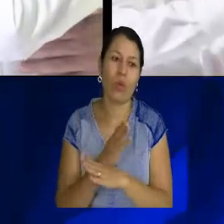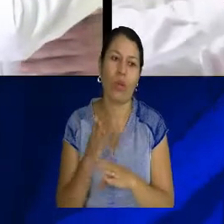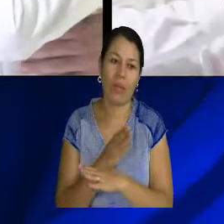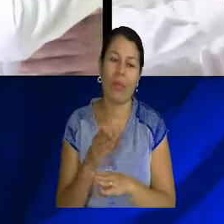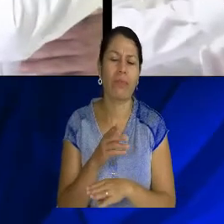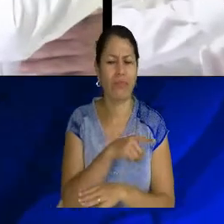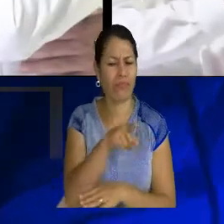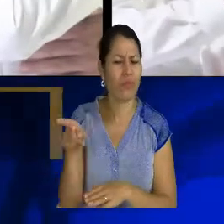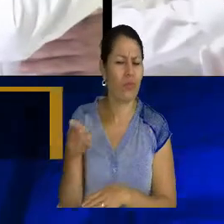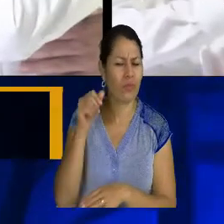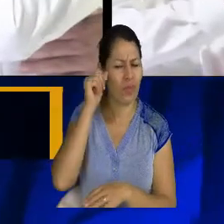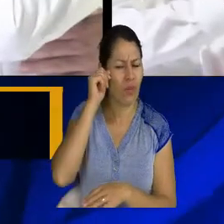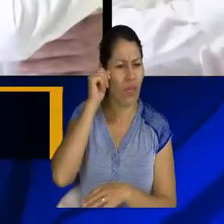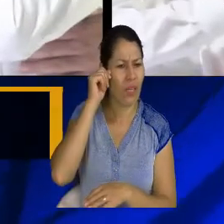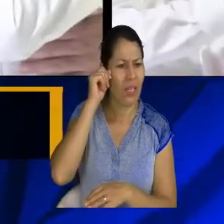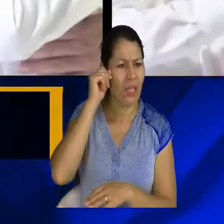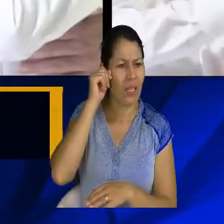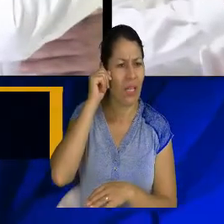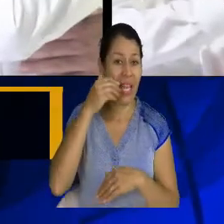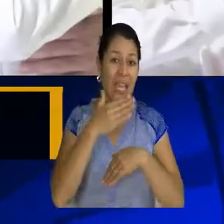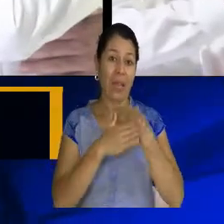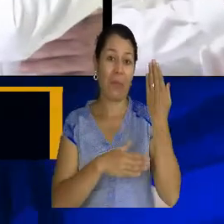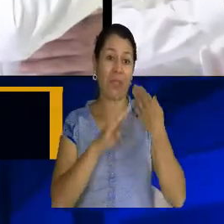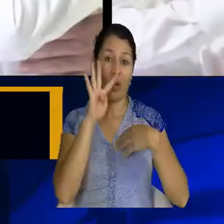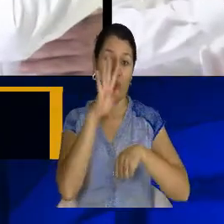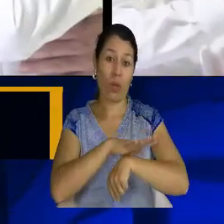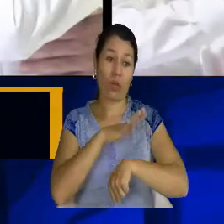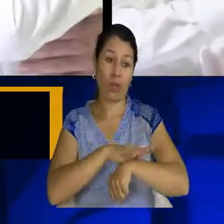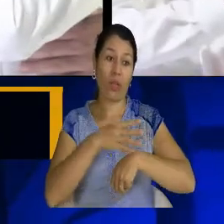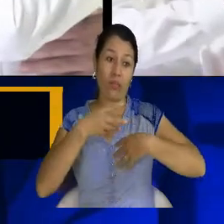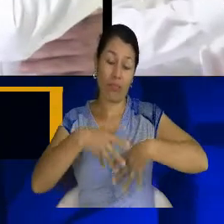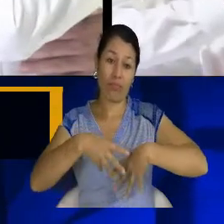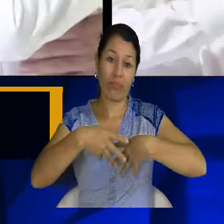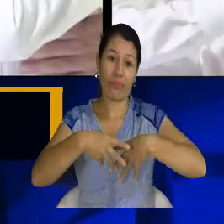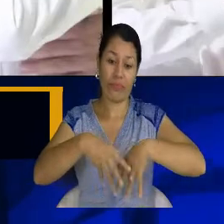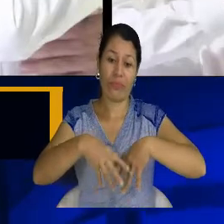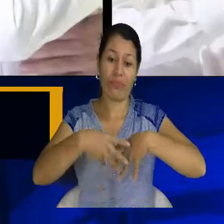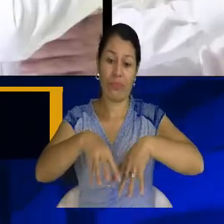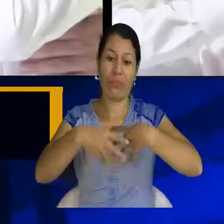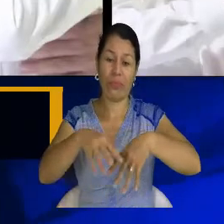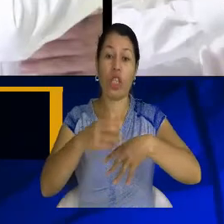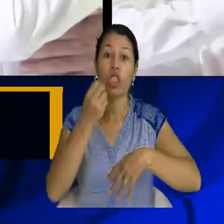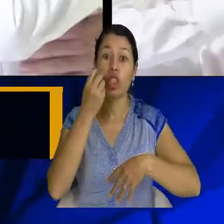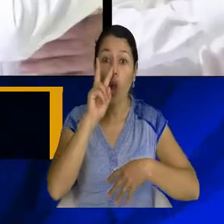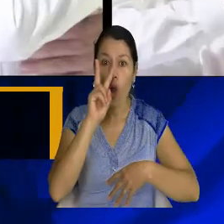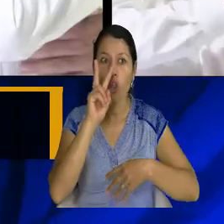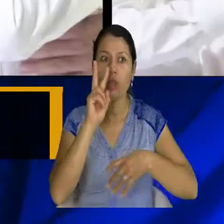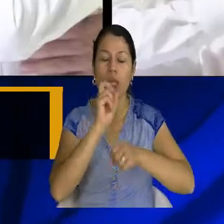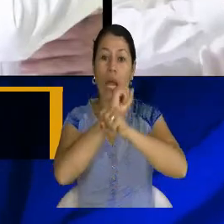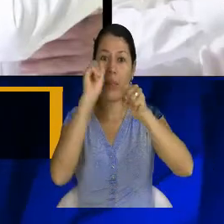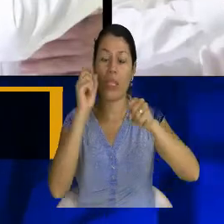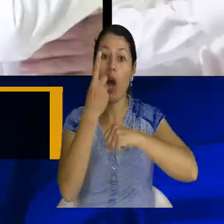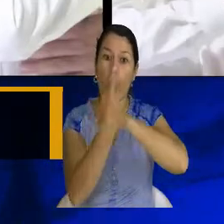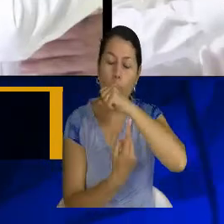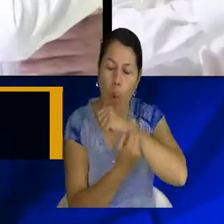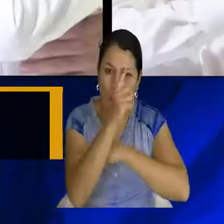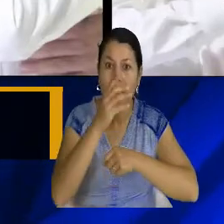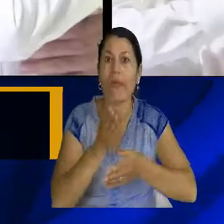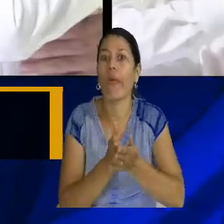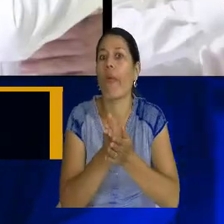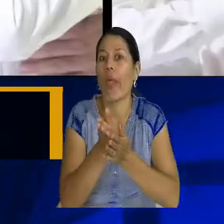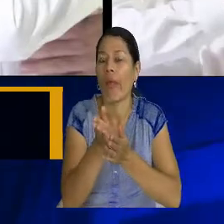que empezamos un desfile a las 4 de la tarde y nos dan las 12, 1 de la mañana, todavía las bandas todavía desfilando, ¿cierto? El